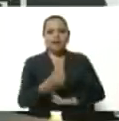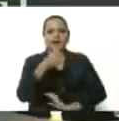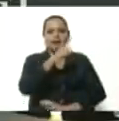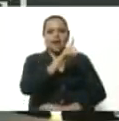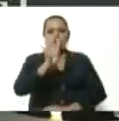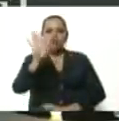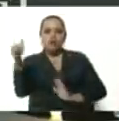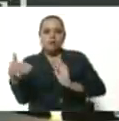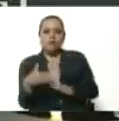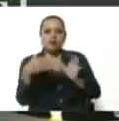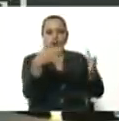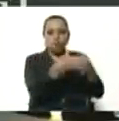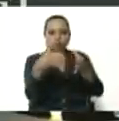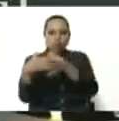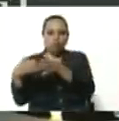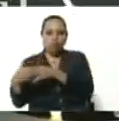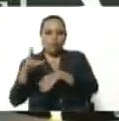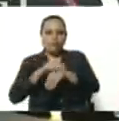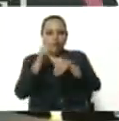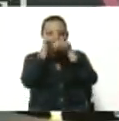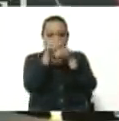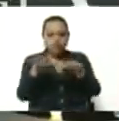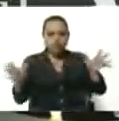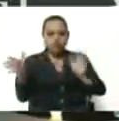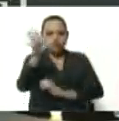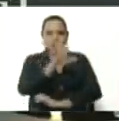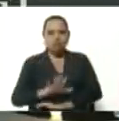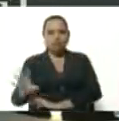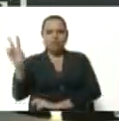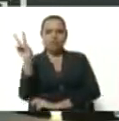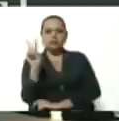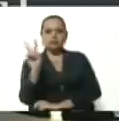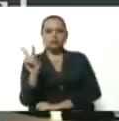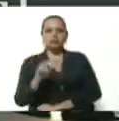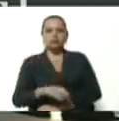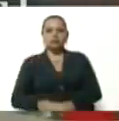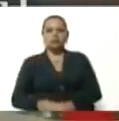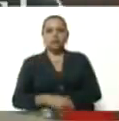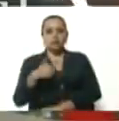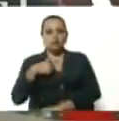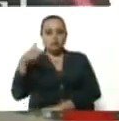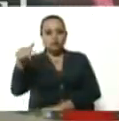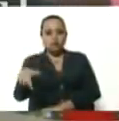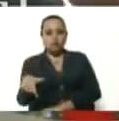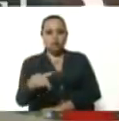14.000 brigadas médicas desplegadas en todo el país. Yo estuve hoy